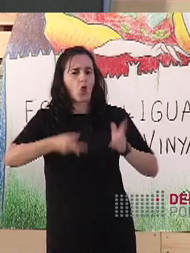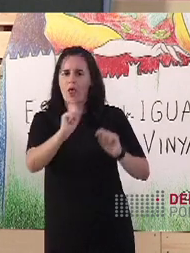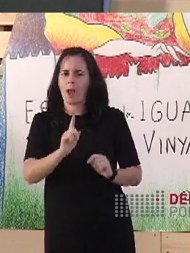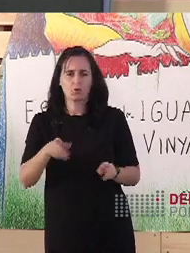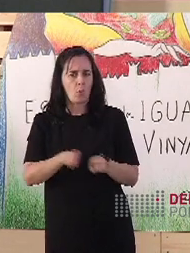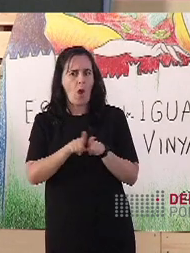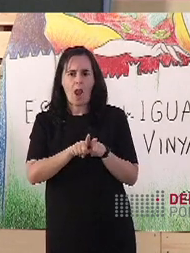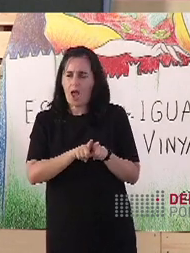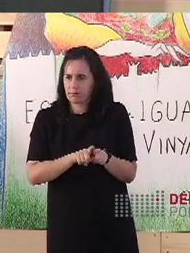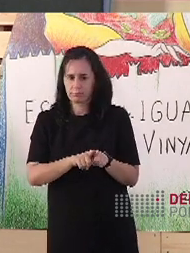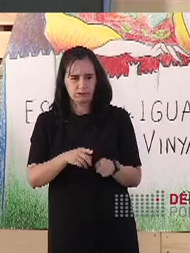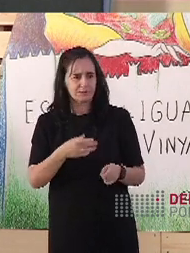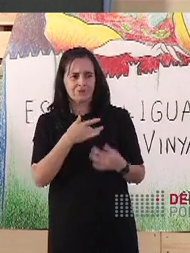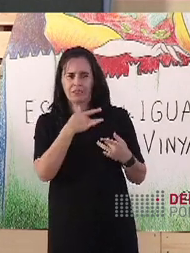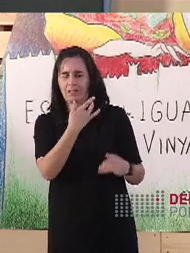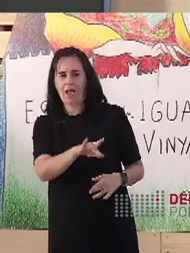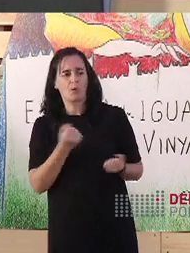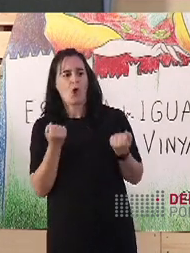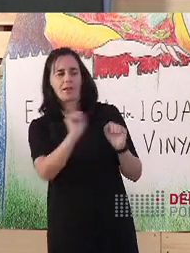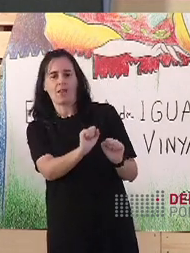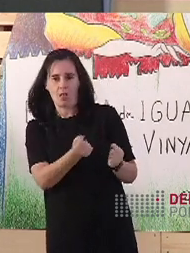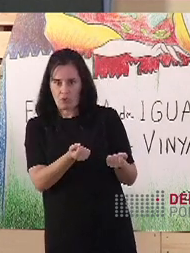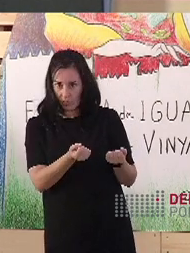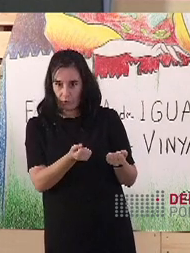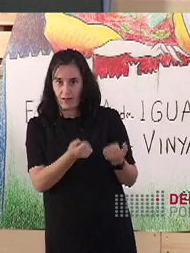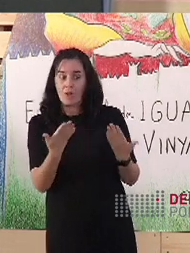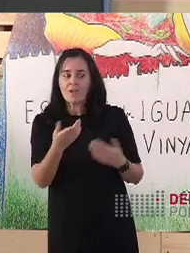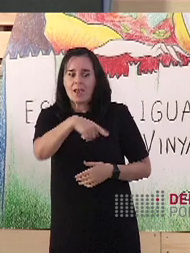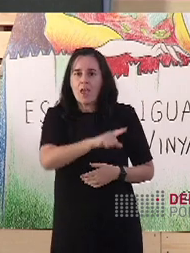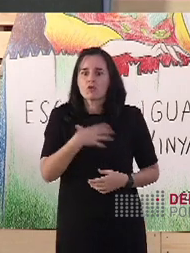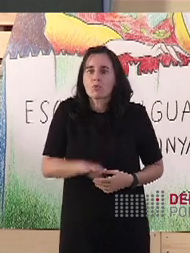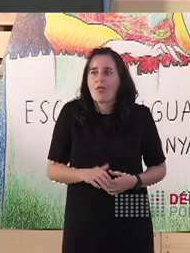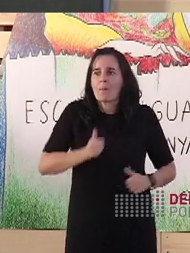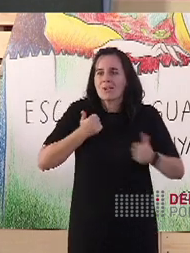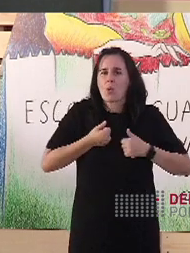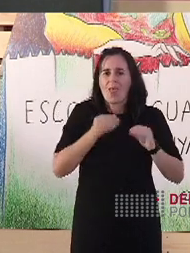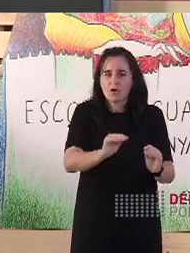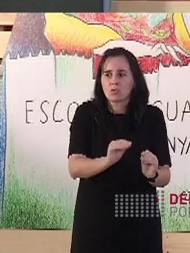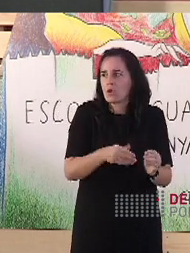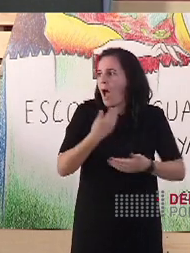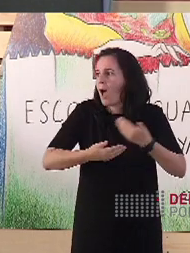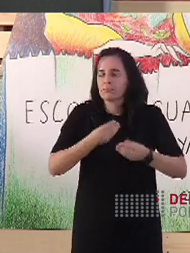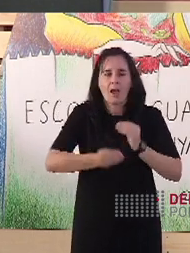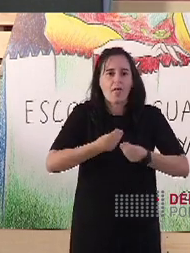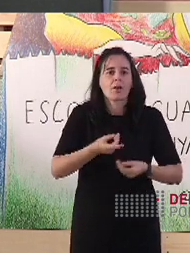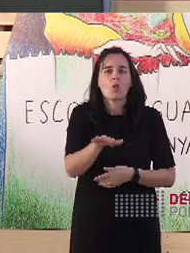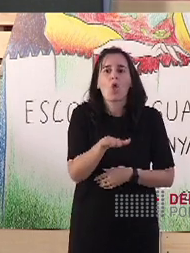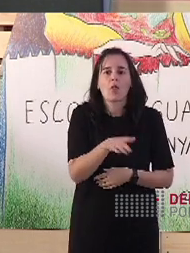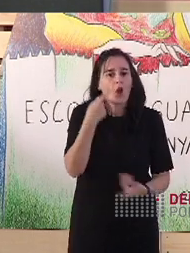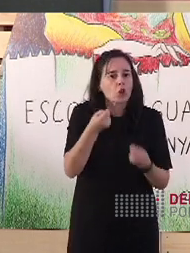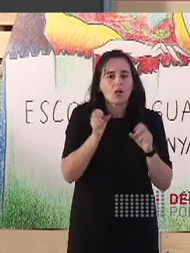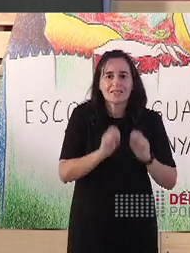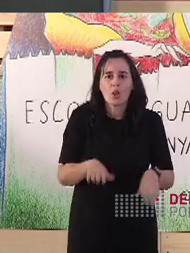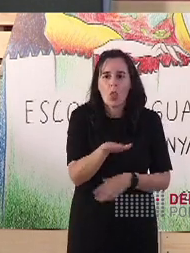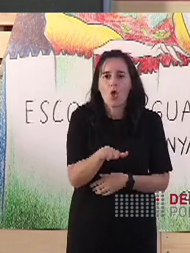para combatirlas, ¿no? ¿Dónde pueden ejercer esa masculinidad tóxica sin ningún control? Pues en el